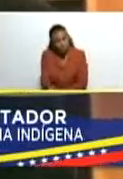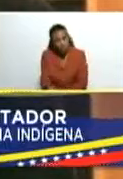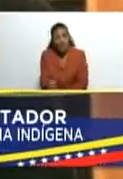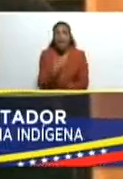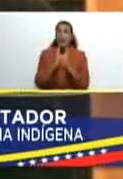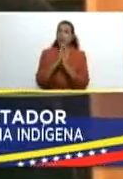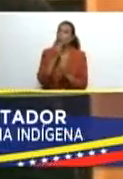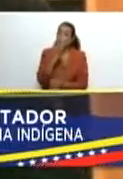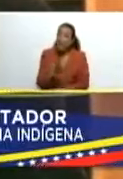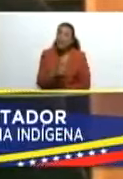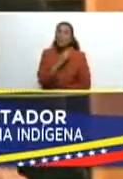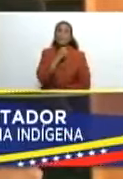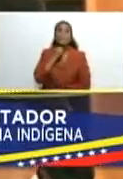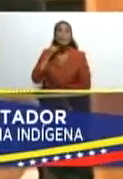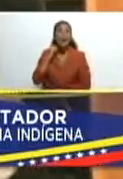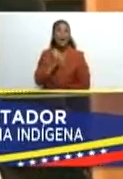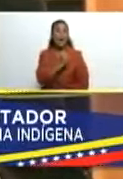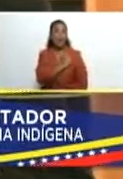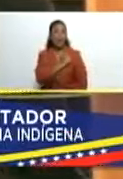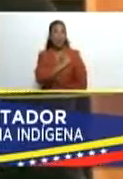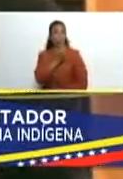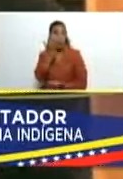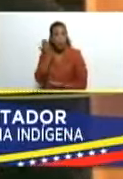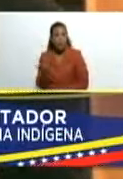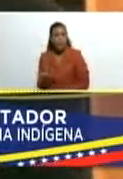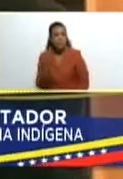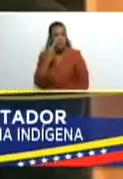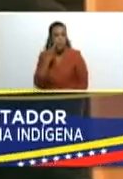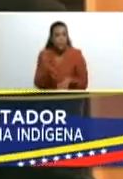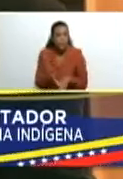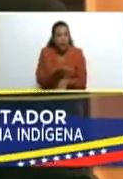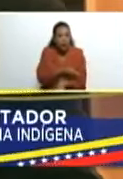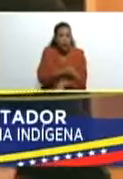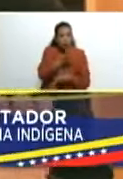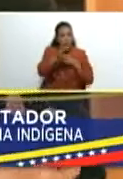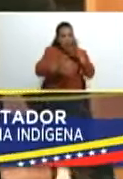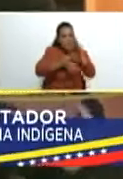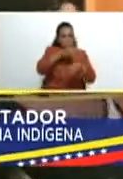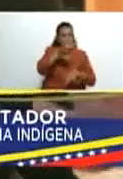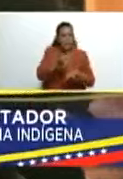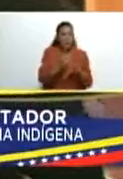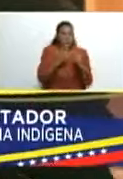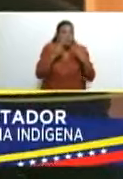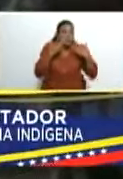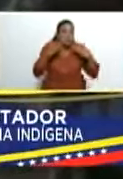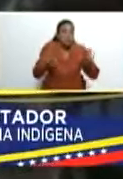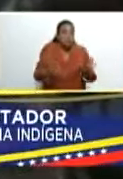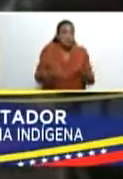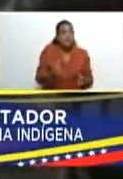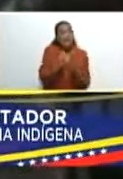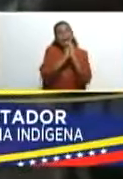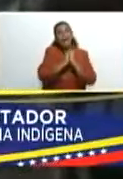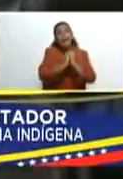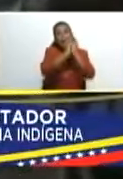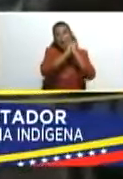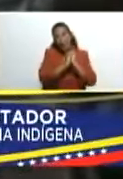Numa, porque yo quería partir de lo siguiente. Se supone las personas